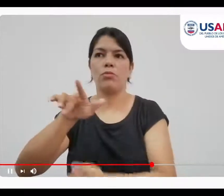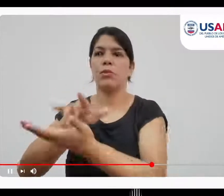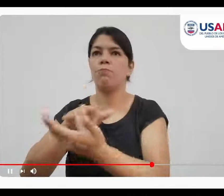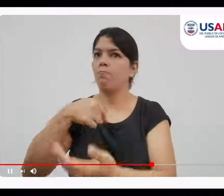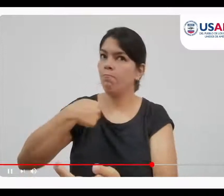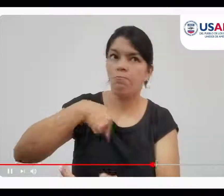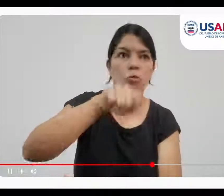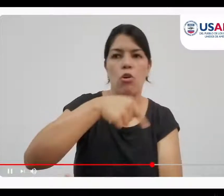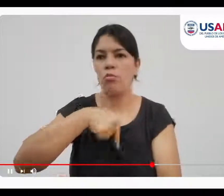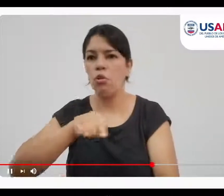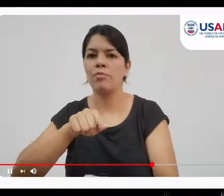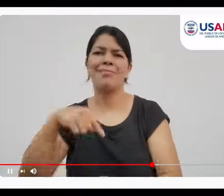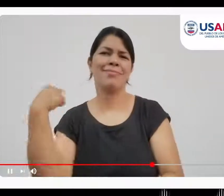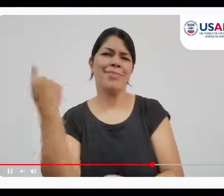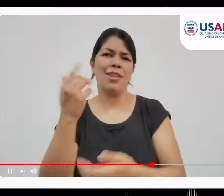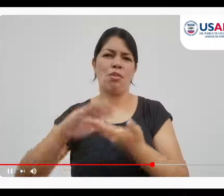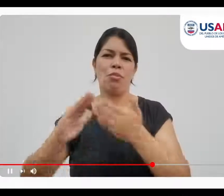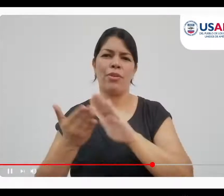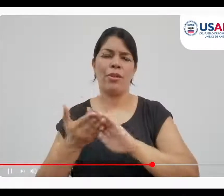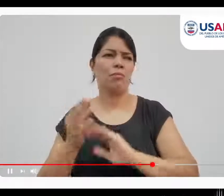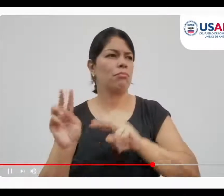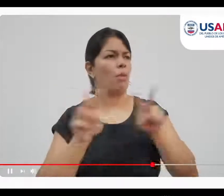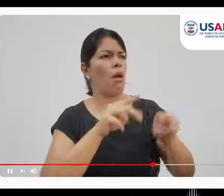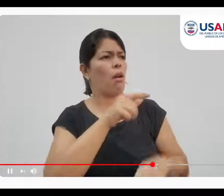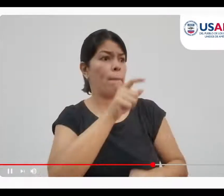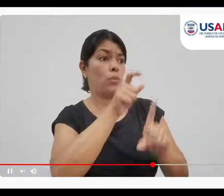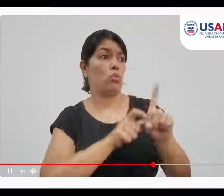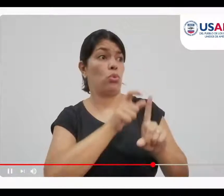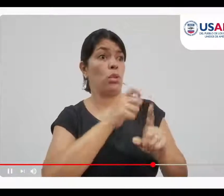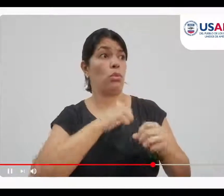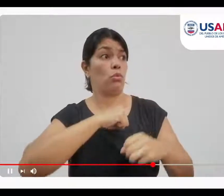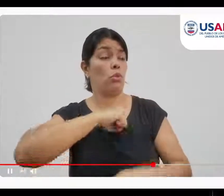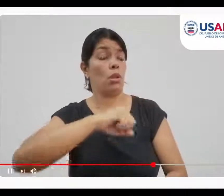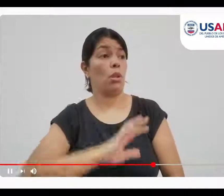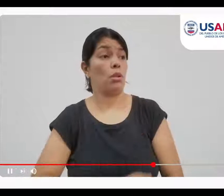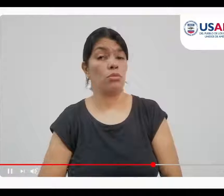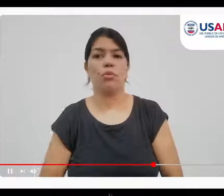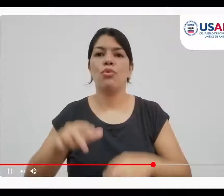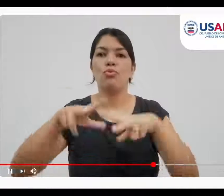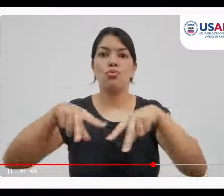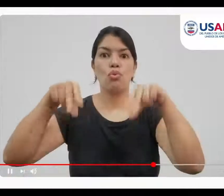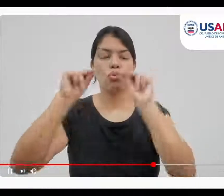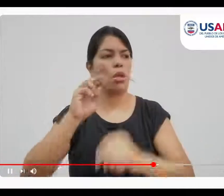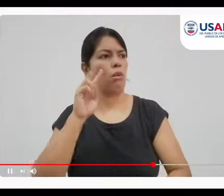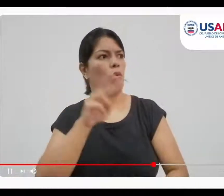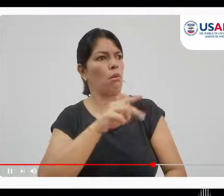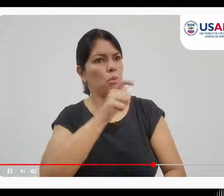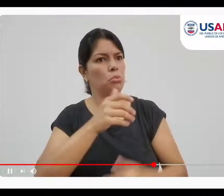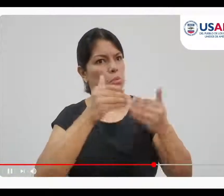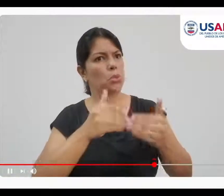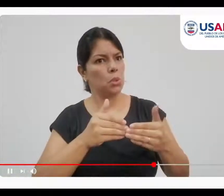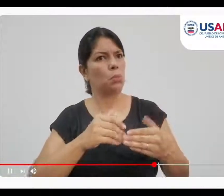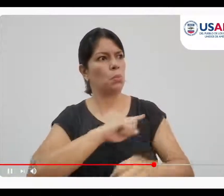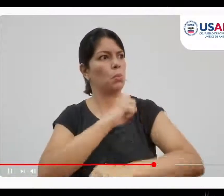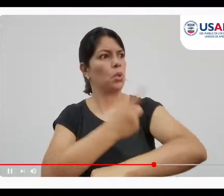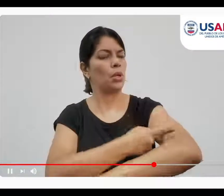nos identifique como población, como sujetos de derechos, a que la sociedad nos identifique como personas capaces. Pero